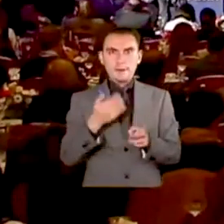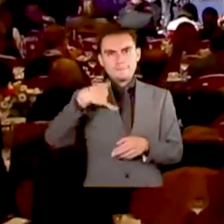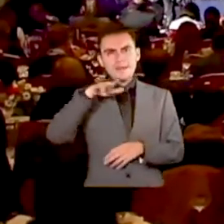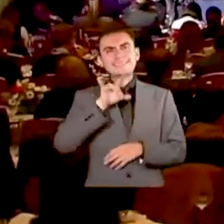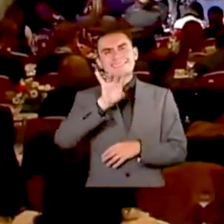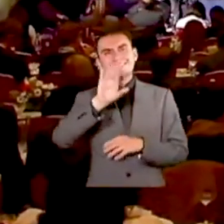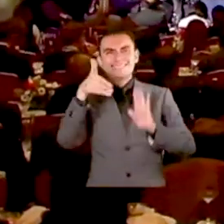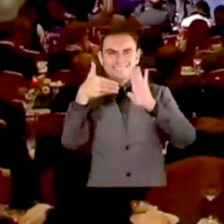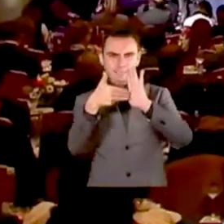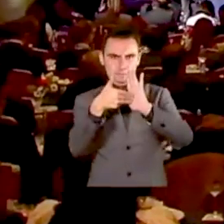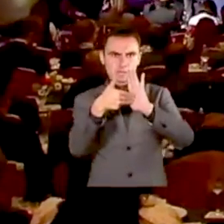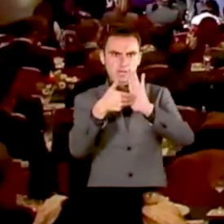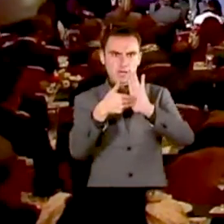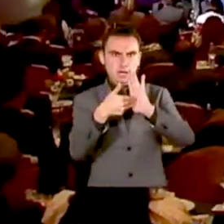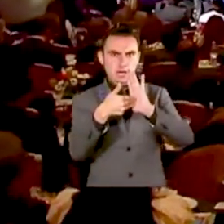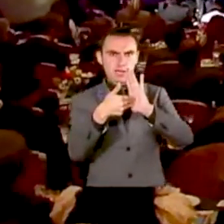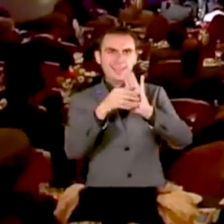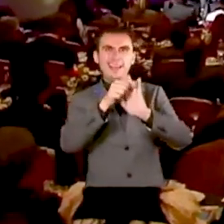de